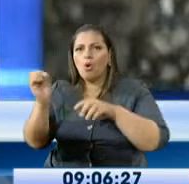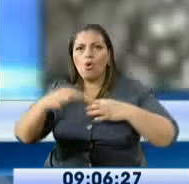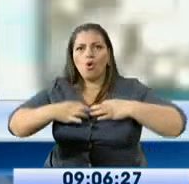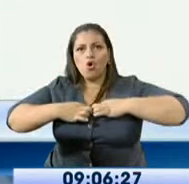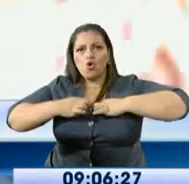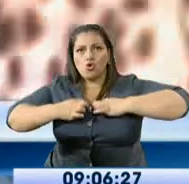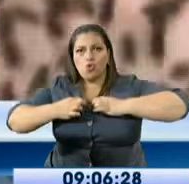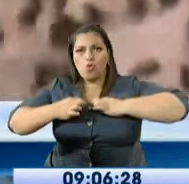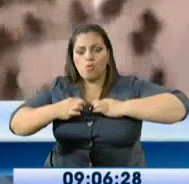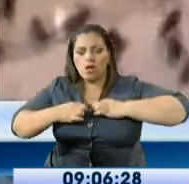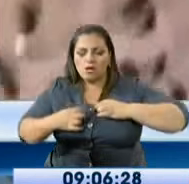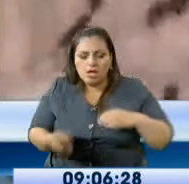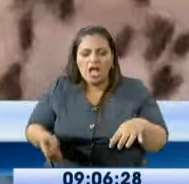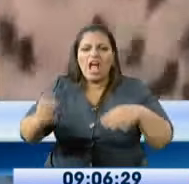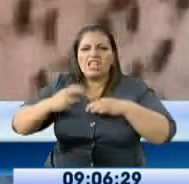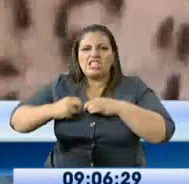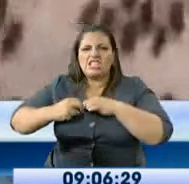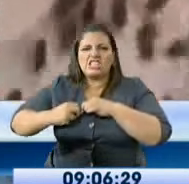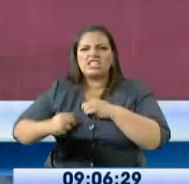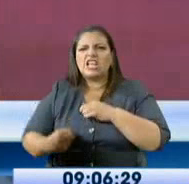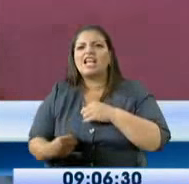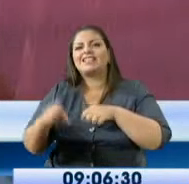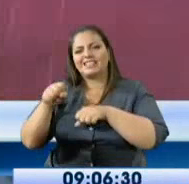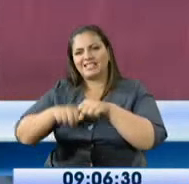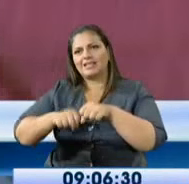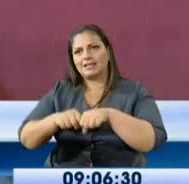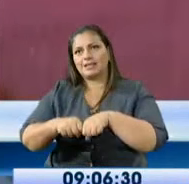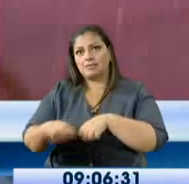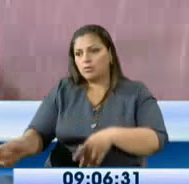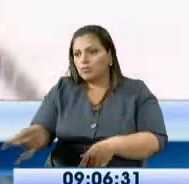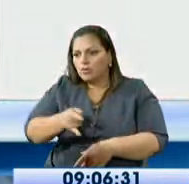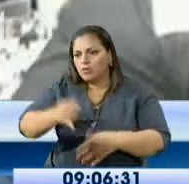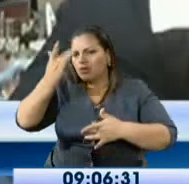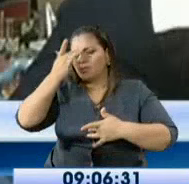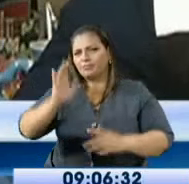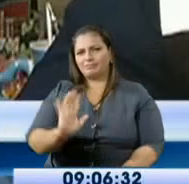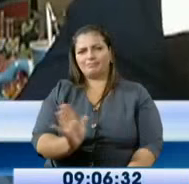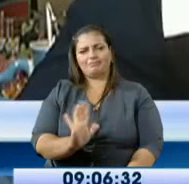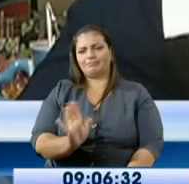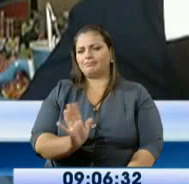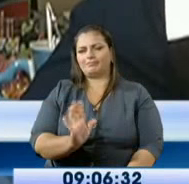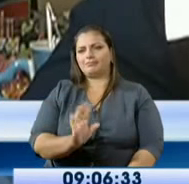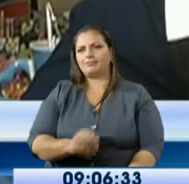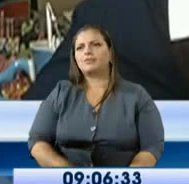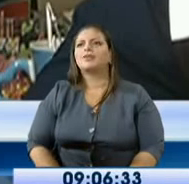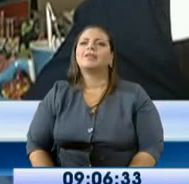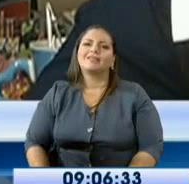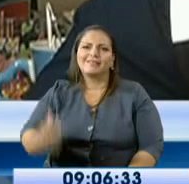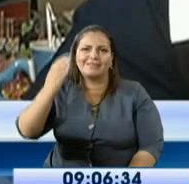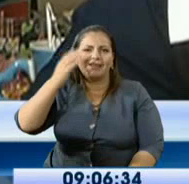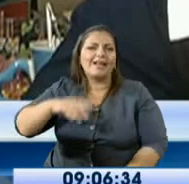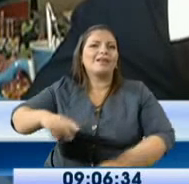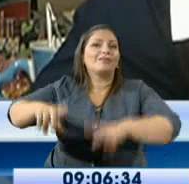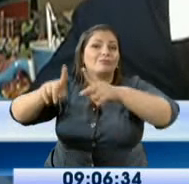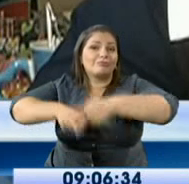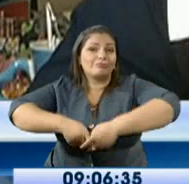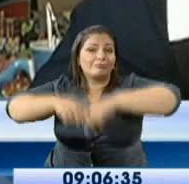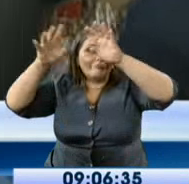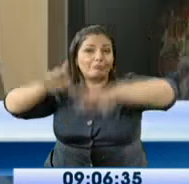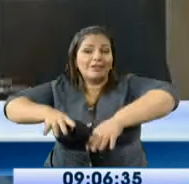enfermedades. Estos insectos generalmente aparecen en época de lluvias. Hay algo que llama mucho la atención y que todo el mundo se ha dado cuenta, de